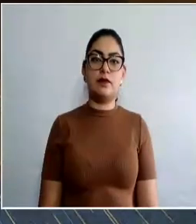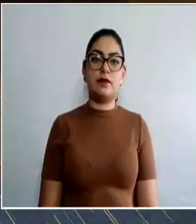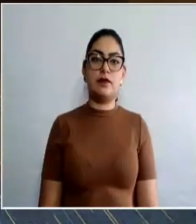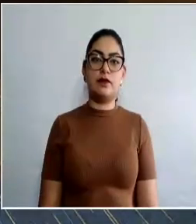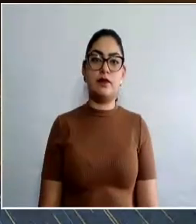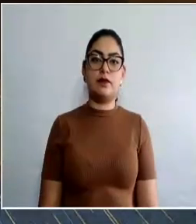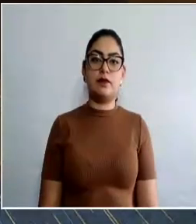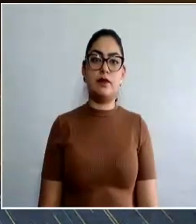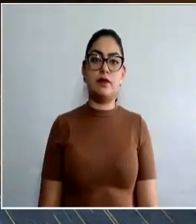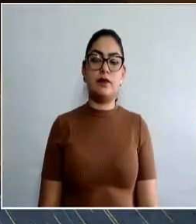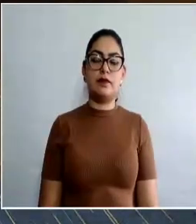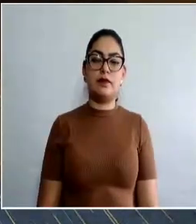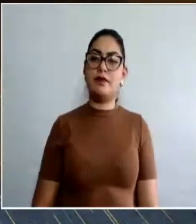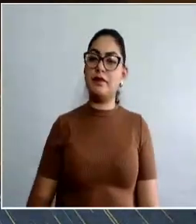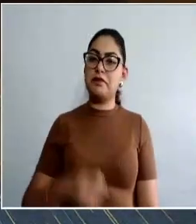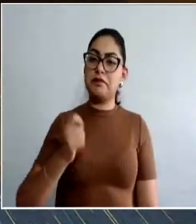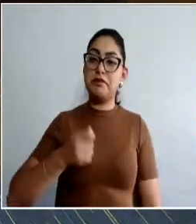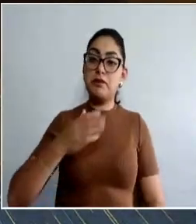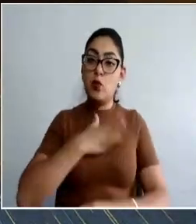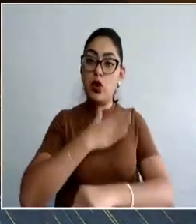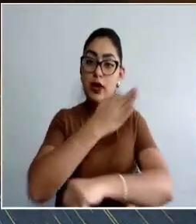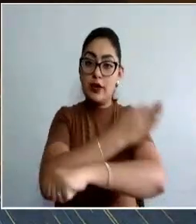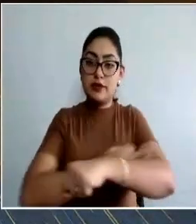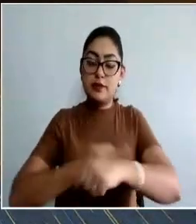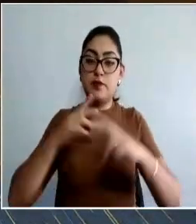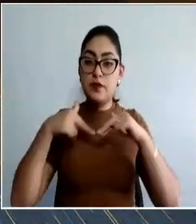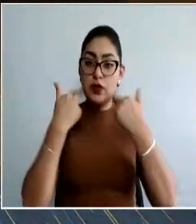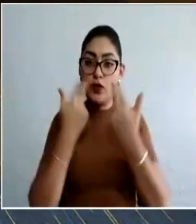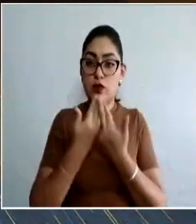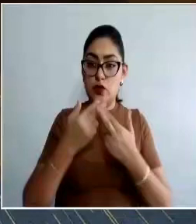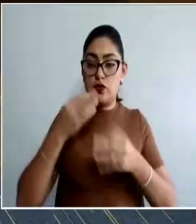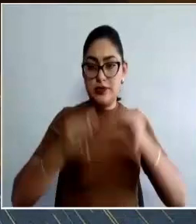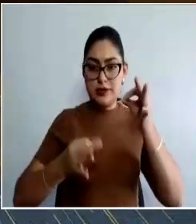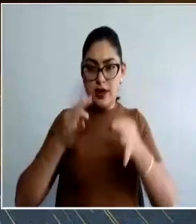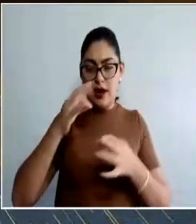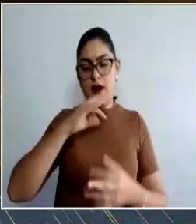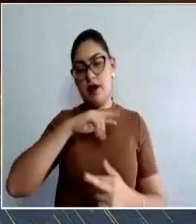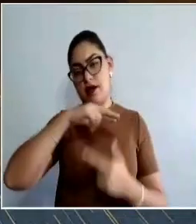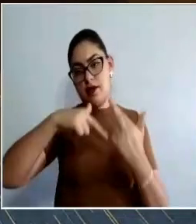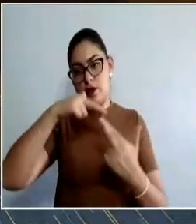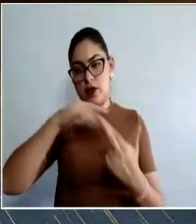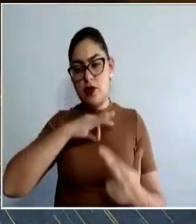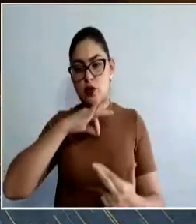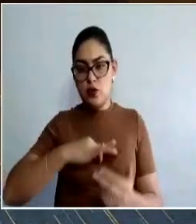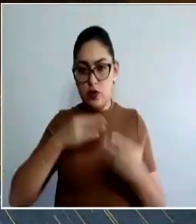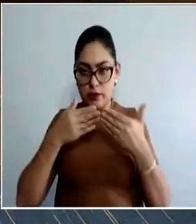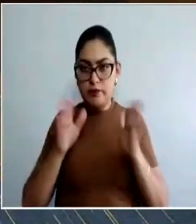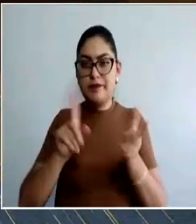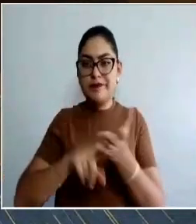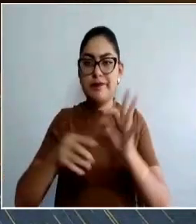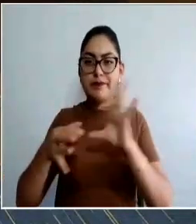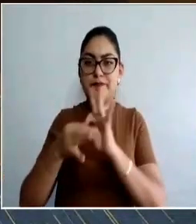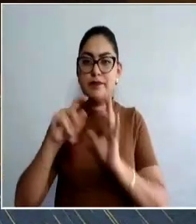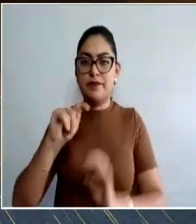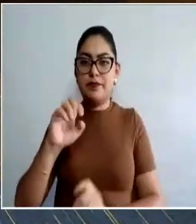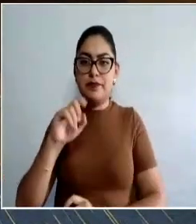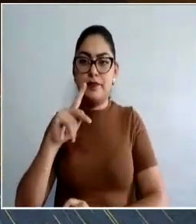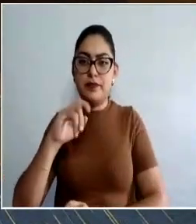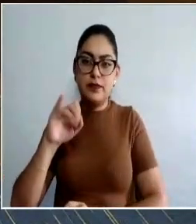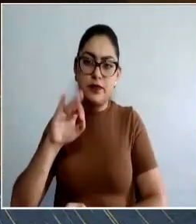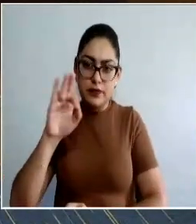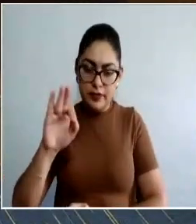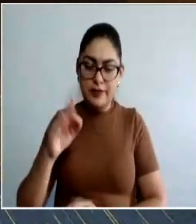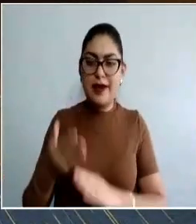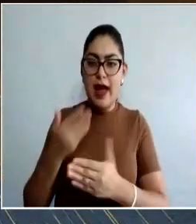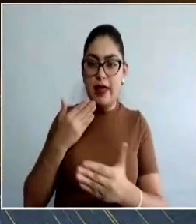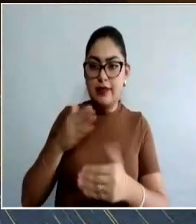Buenas tardes Da inicio la sesión pública a esta sala regional Toluca del tribunal electoral del poder judicial de la federación convocada para esta fecha señor secretario